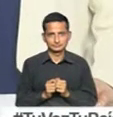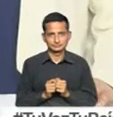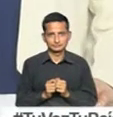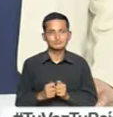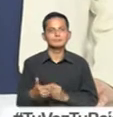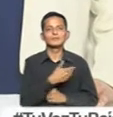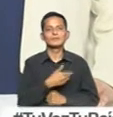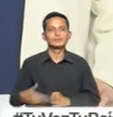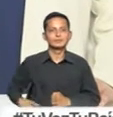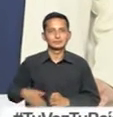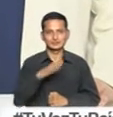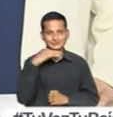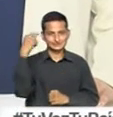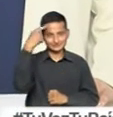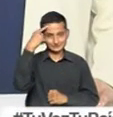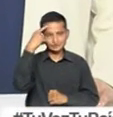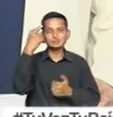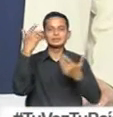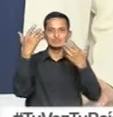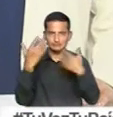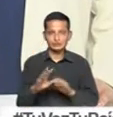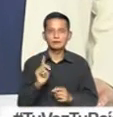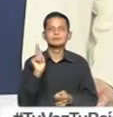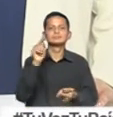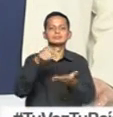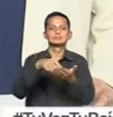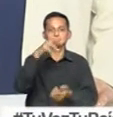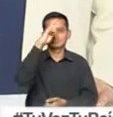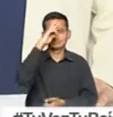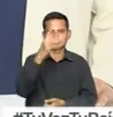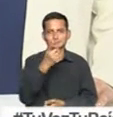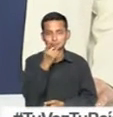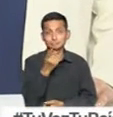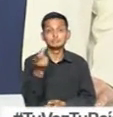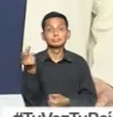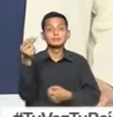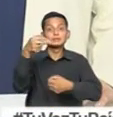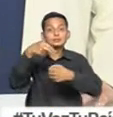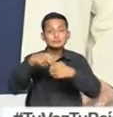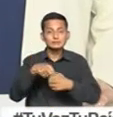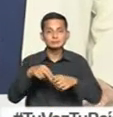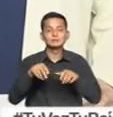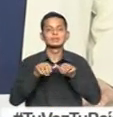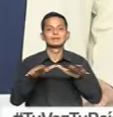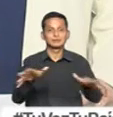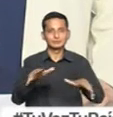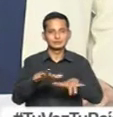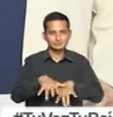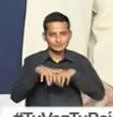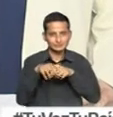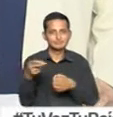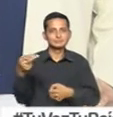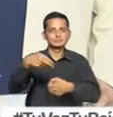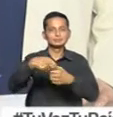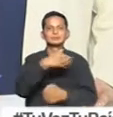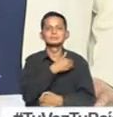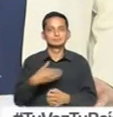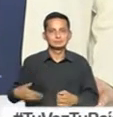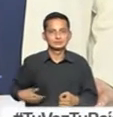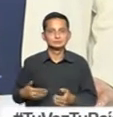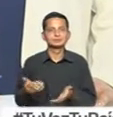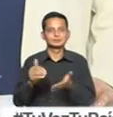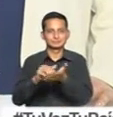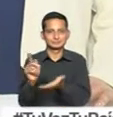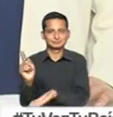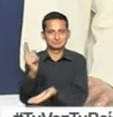El presidente Rafael Correa ya se encuentra en República Dominicana para participar en la toma de posesión de su homólogo